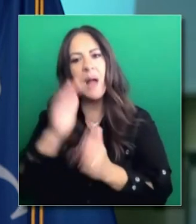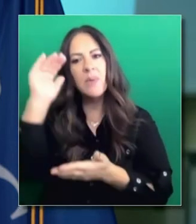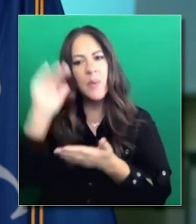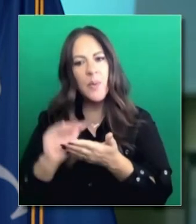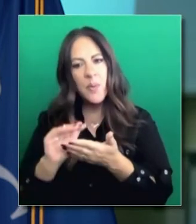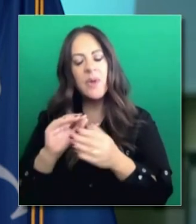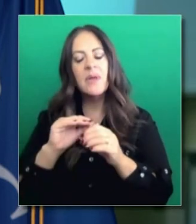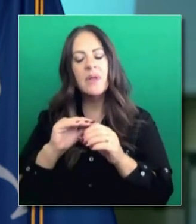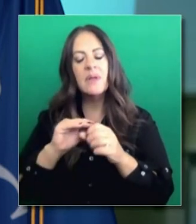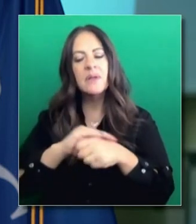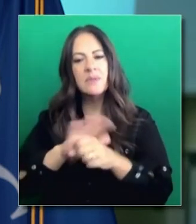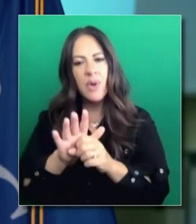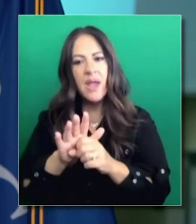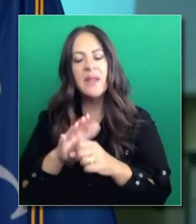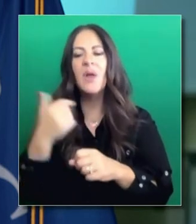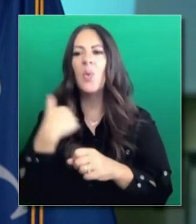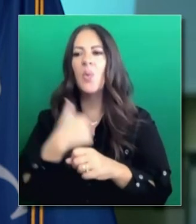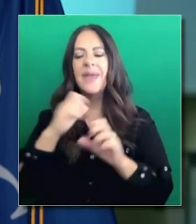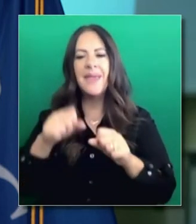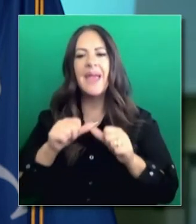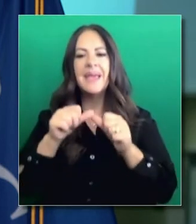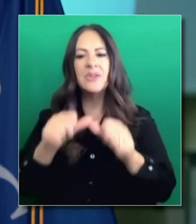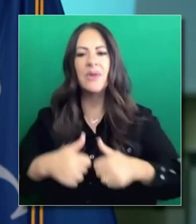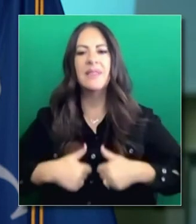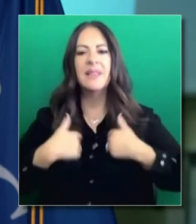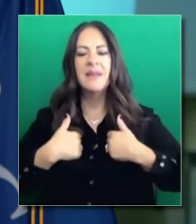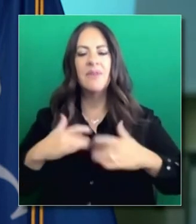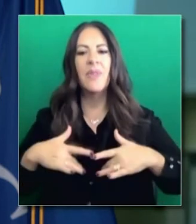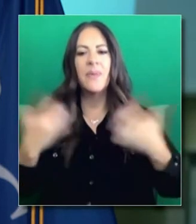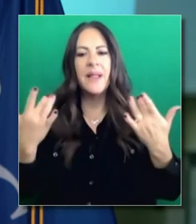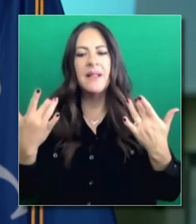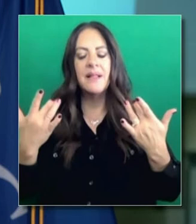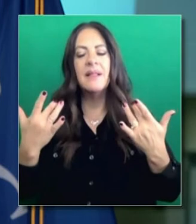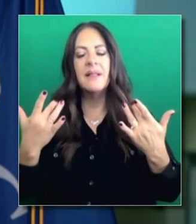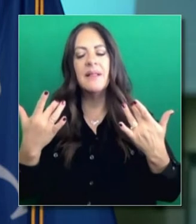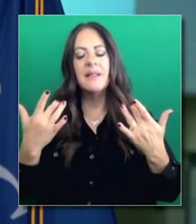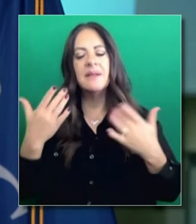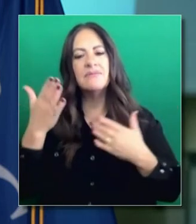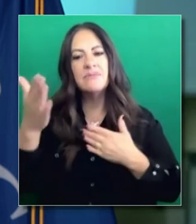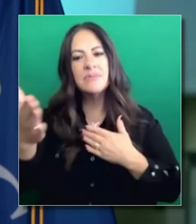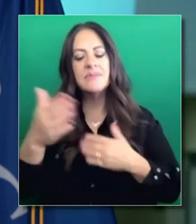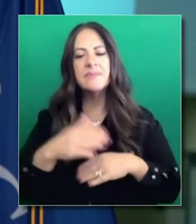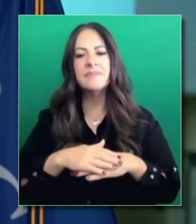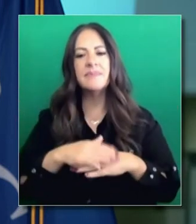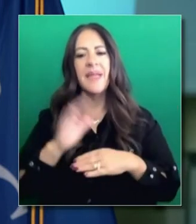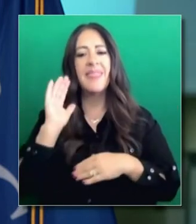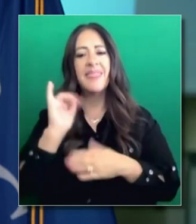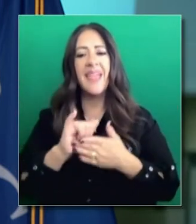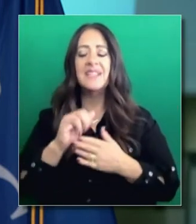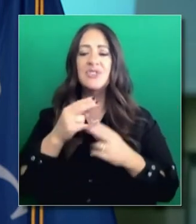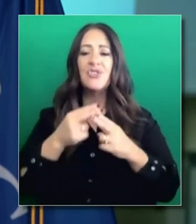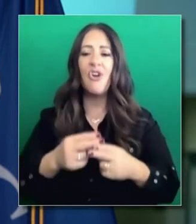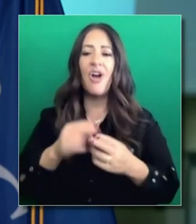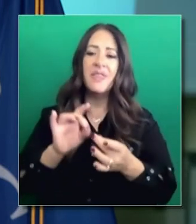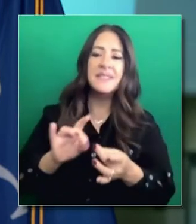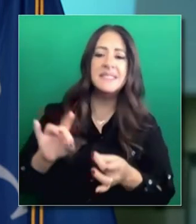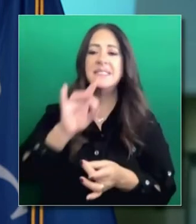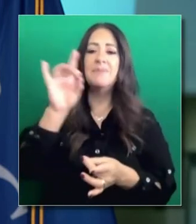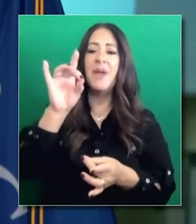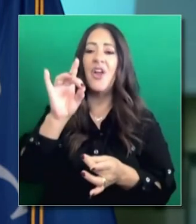vivir nuestras vidas públicamente en el futuro. Así que en ese espíritu de optimismo, de dinamismo que